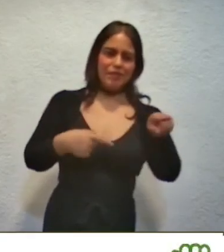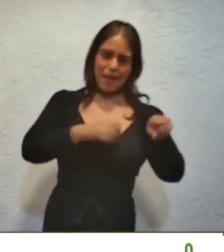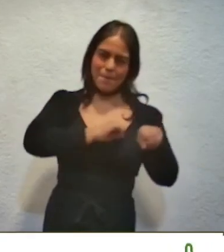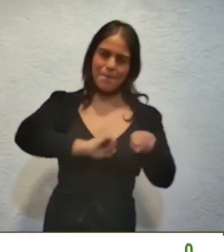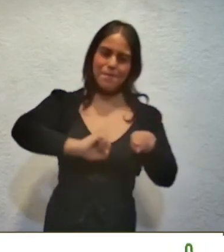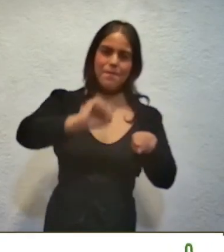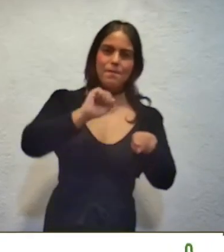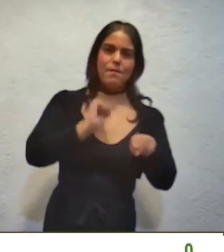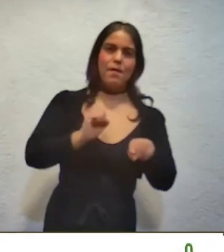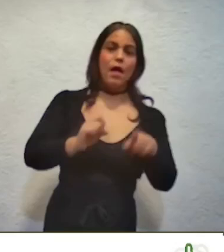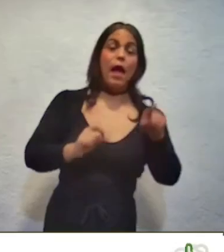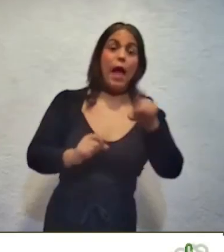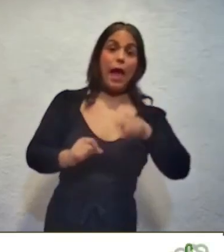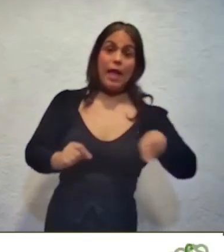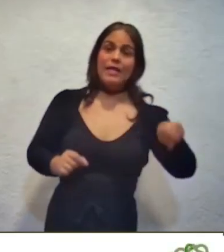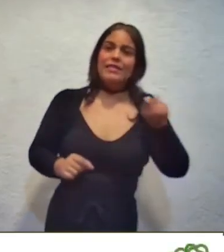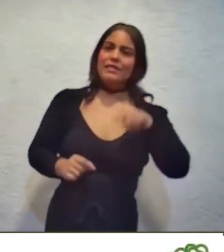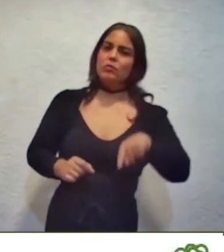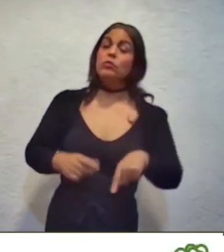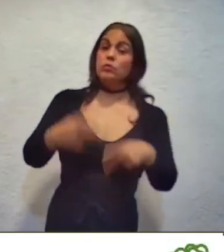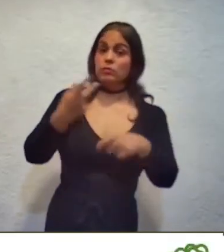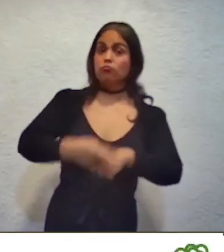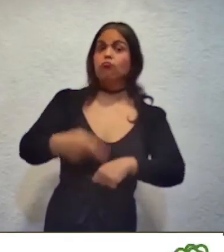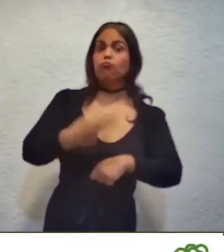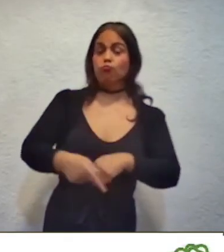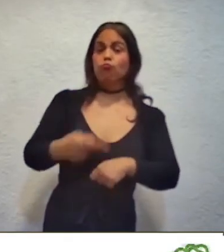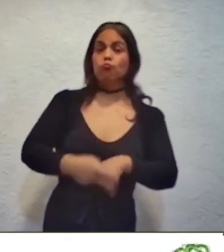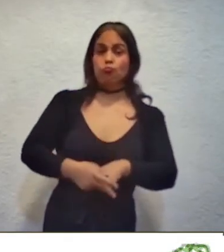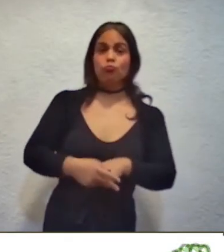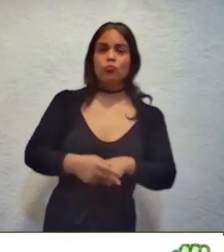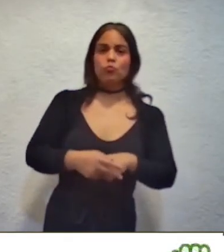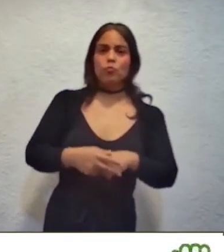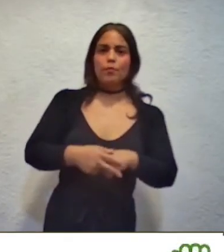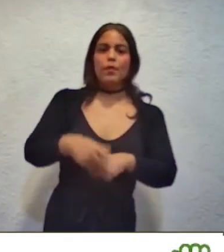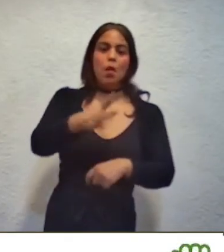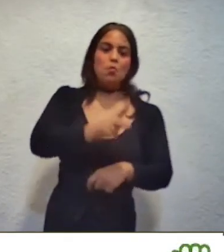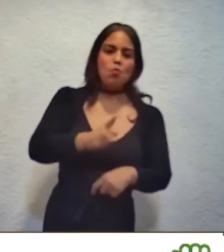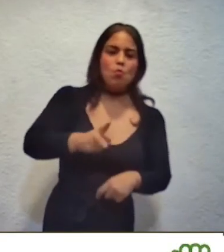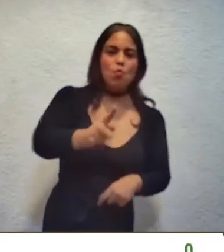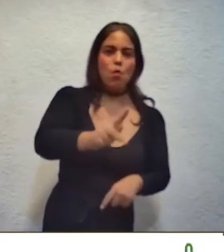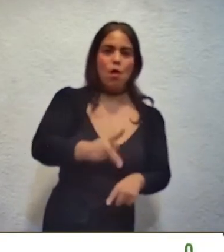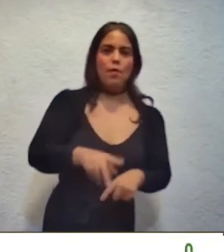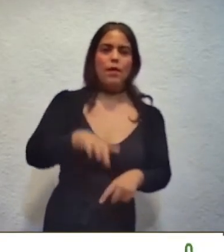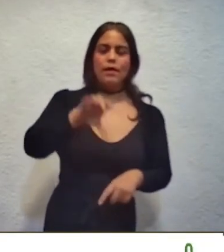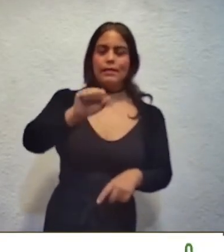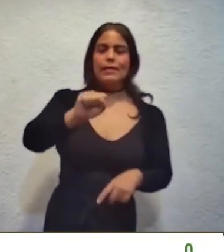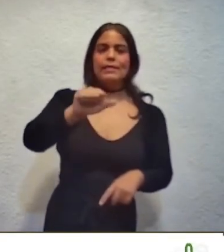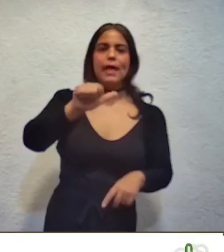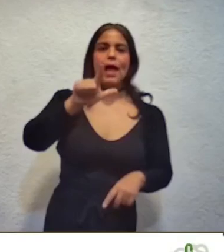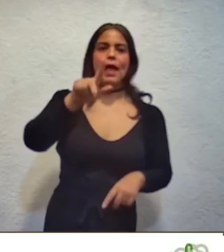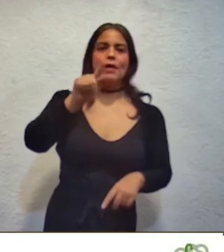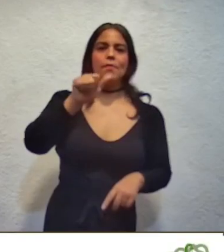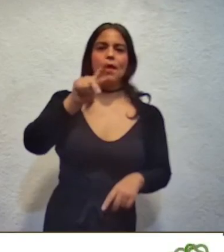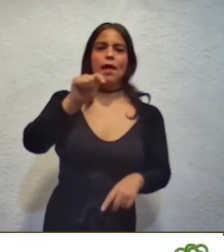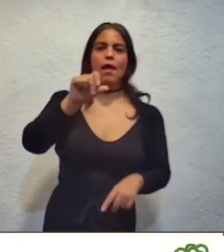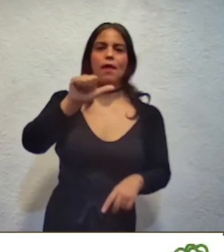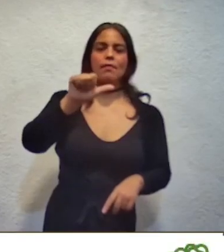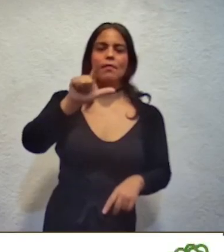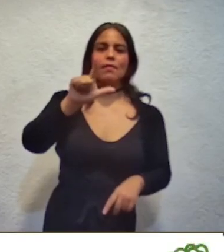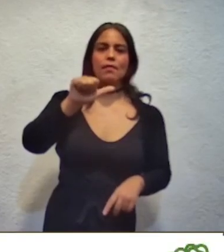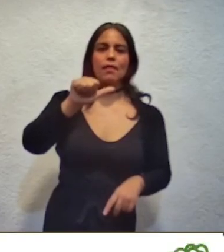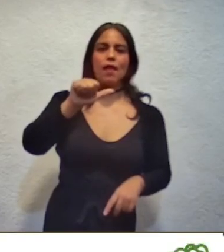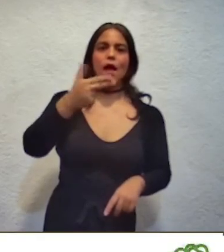control y poder de facto en la comunidad y en la policía comunitaria del municipio de Xalpatlagua, Guerrero, a quienes utiliza